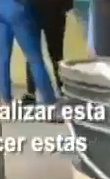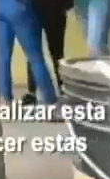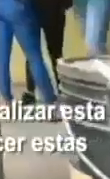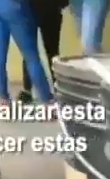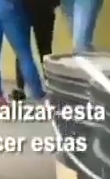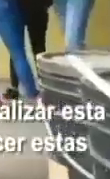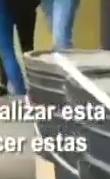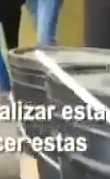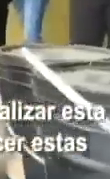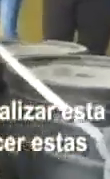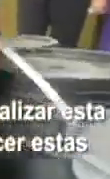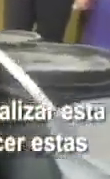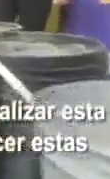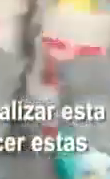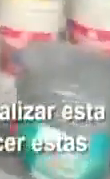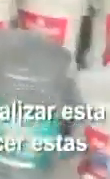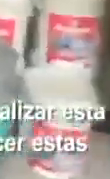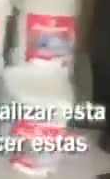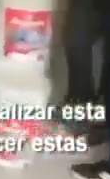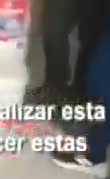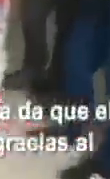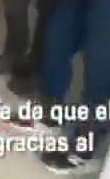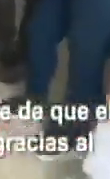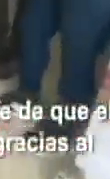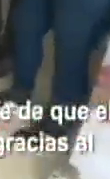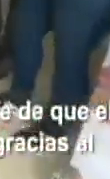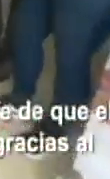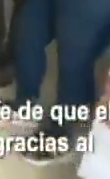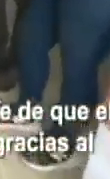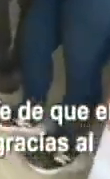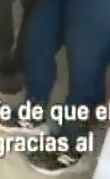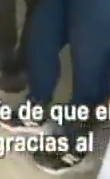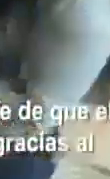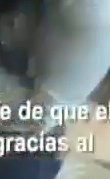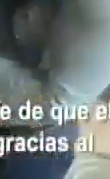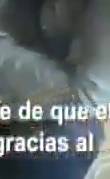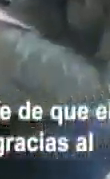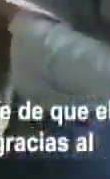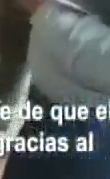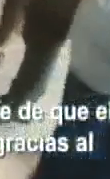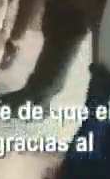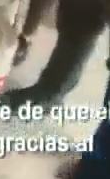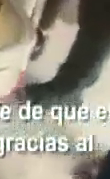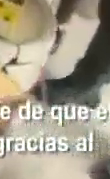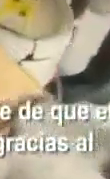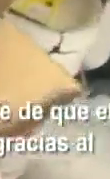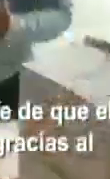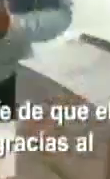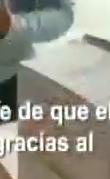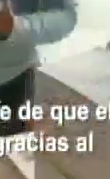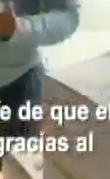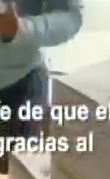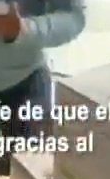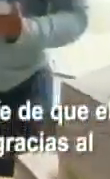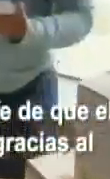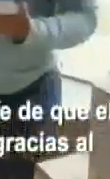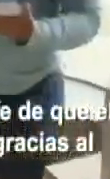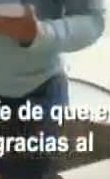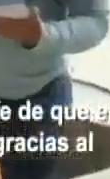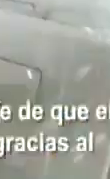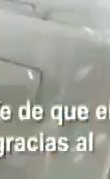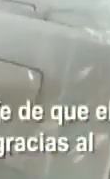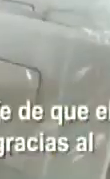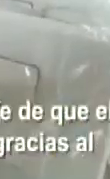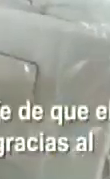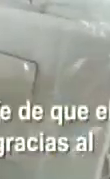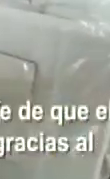esta red que nos permite de manera directa hacer estas denuncias y ser atendidos a tiempo. Yo doy fe de que el sistema de la APTD